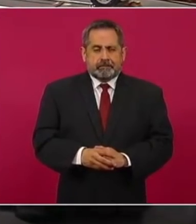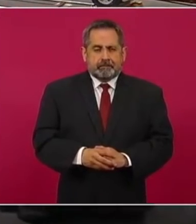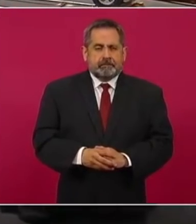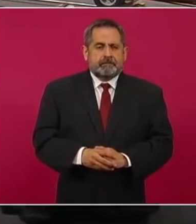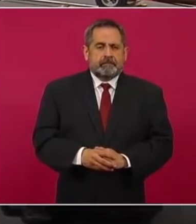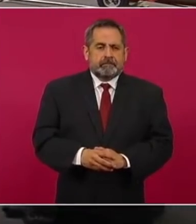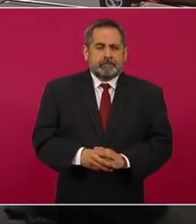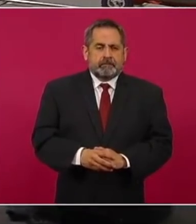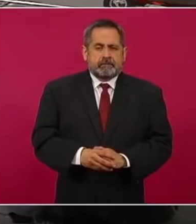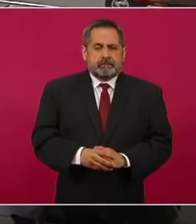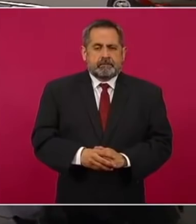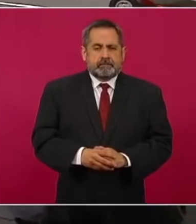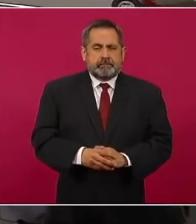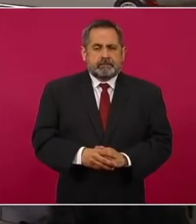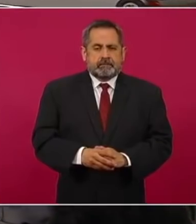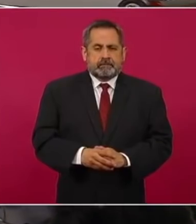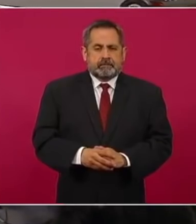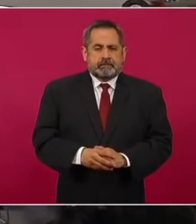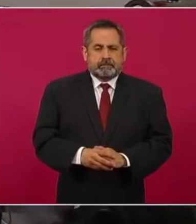Al final.